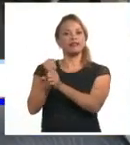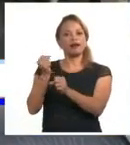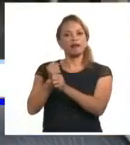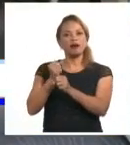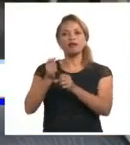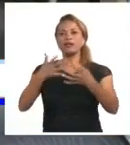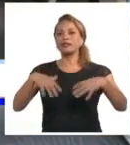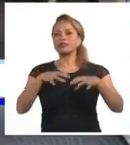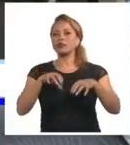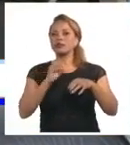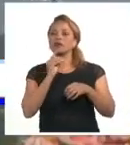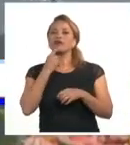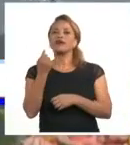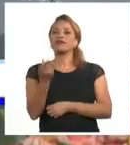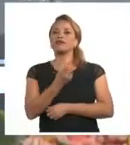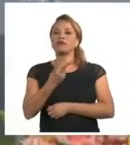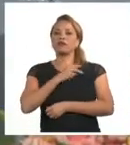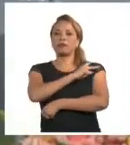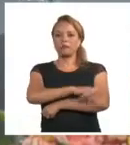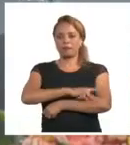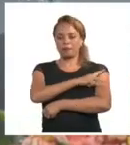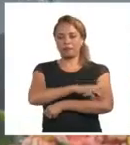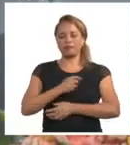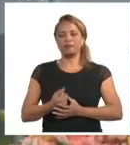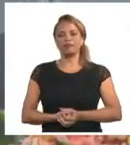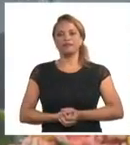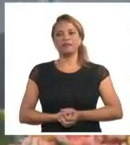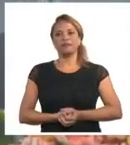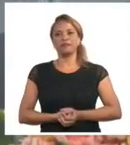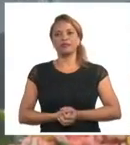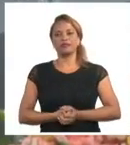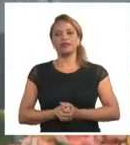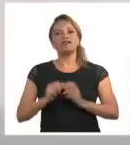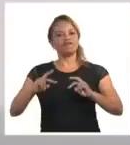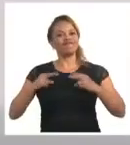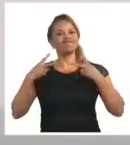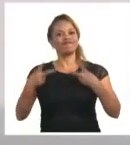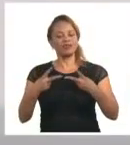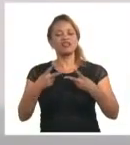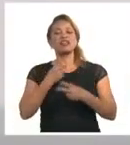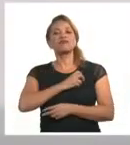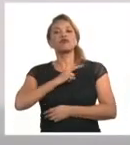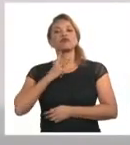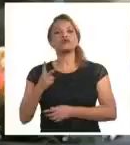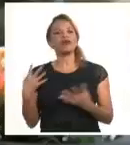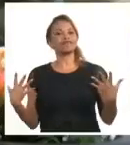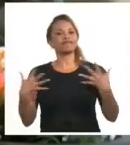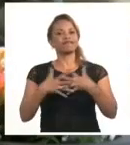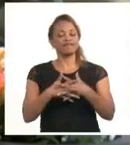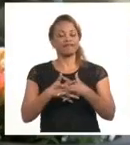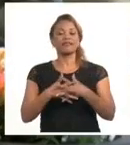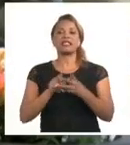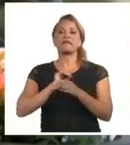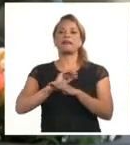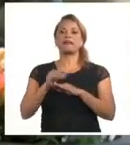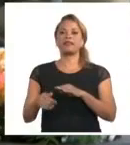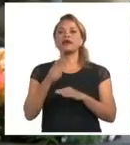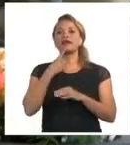situación regional e internacional. Asimismo, reafirmaron la voluntad de continuar estrechando los lazos de hermandad y el